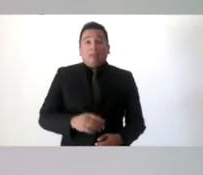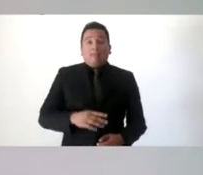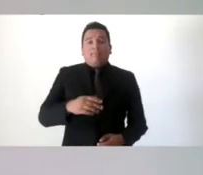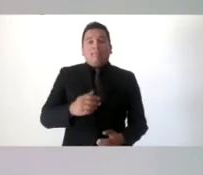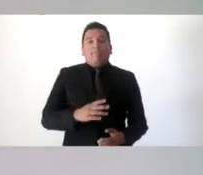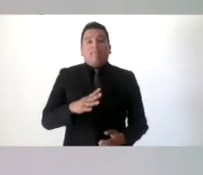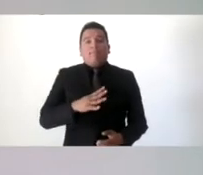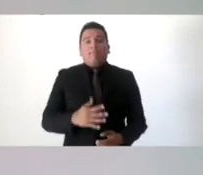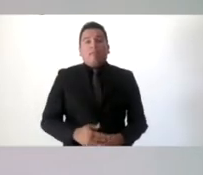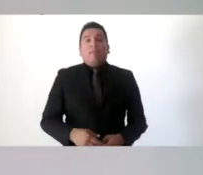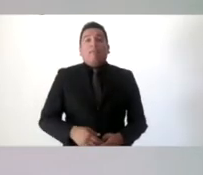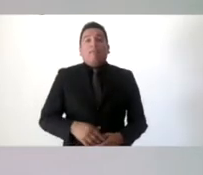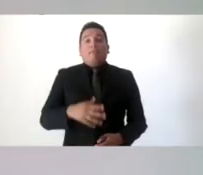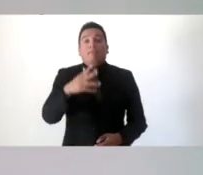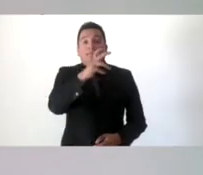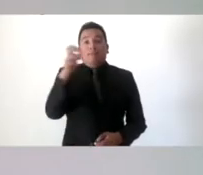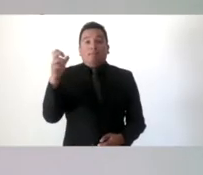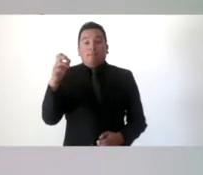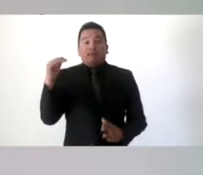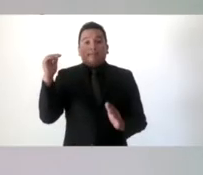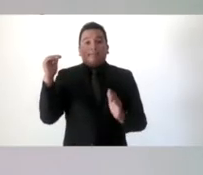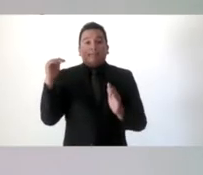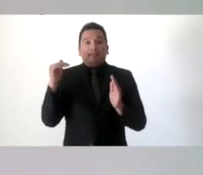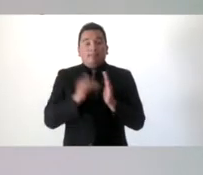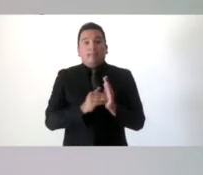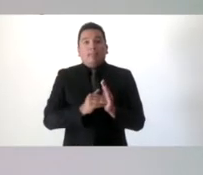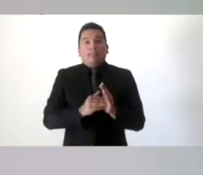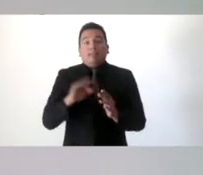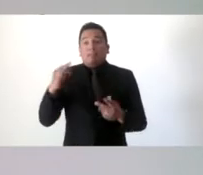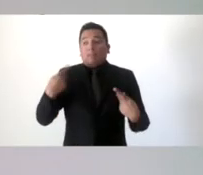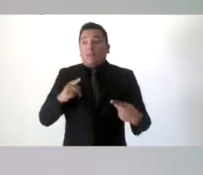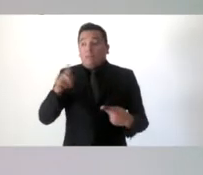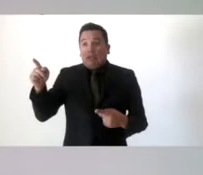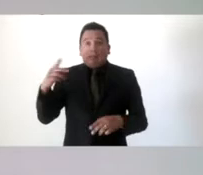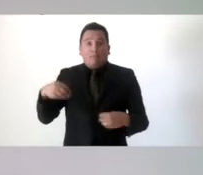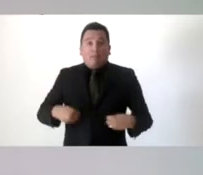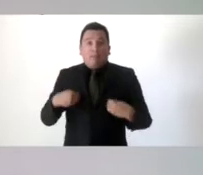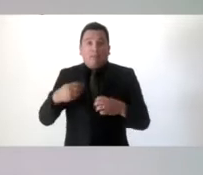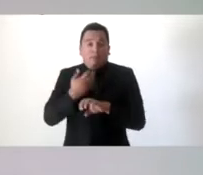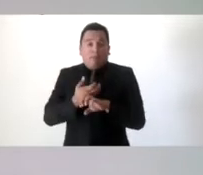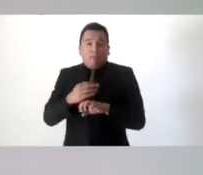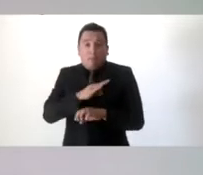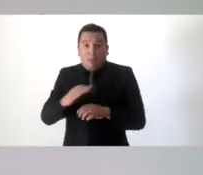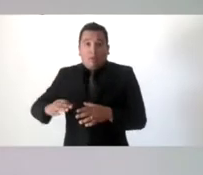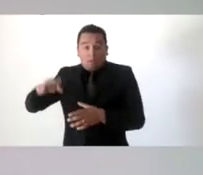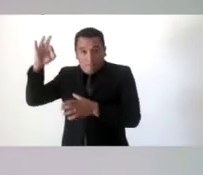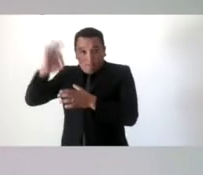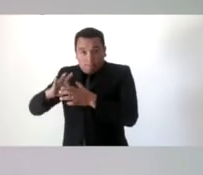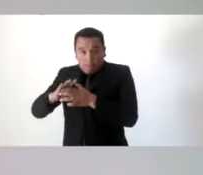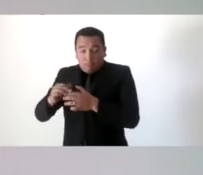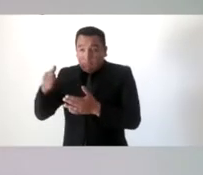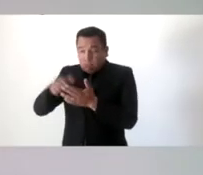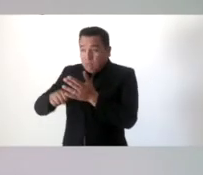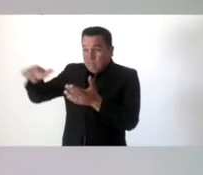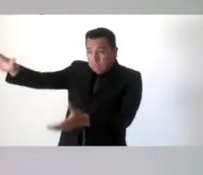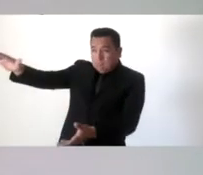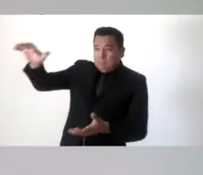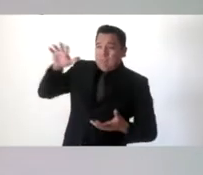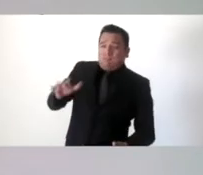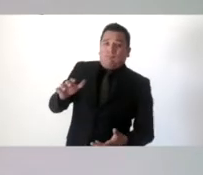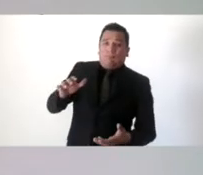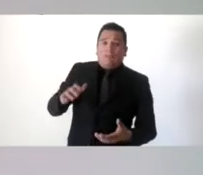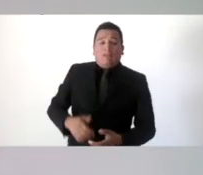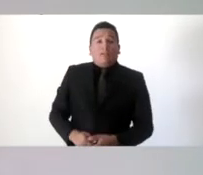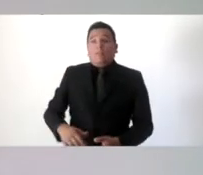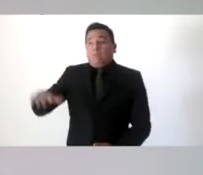casi 500,000, que eran los que ya tenían credencial en Estados Unidos y que pudieron haber votado. Entonces, ya llegando a estos números, el voto postal